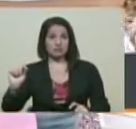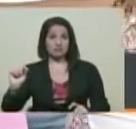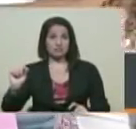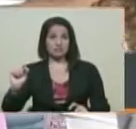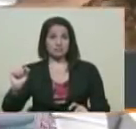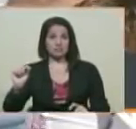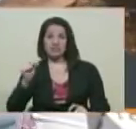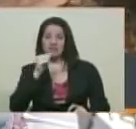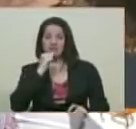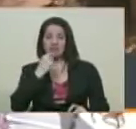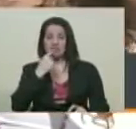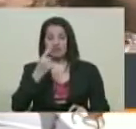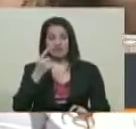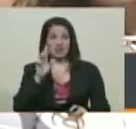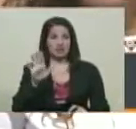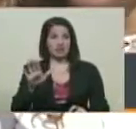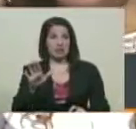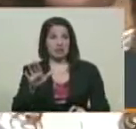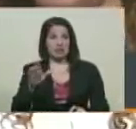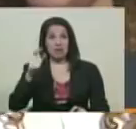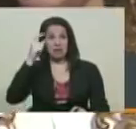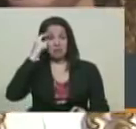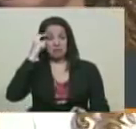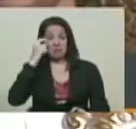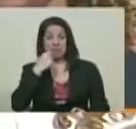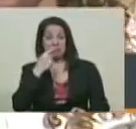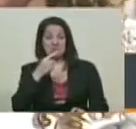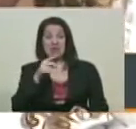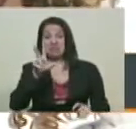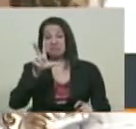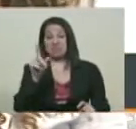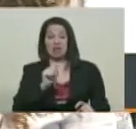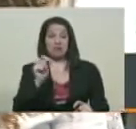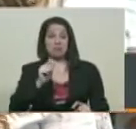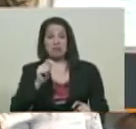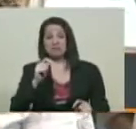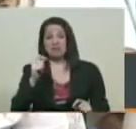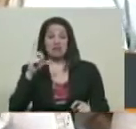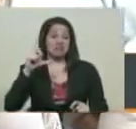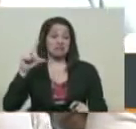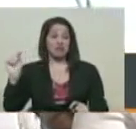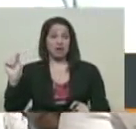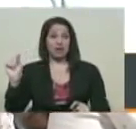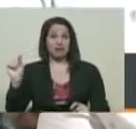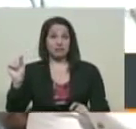¿Quién decía así? Maduro se va. Le doy 3 meses a Maduro que se va.